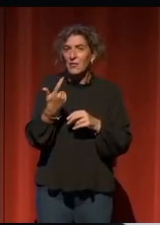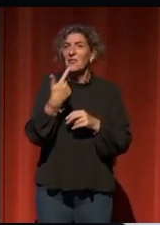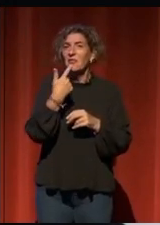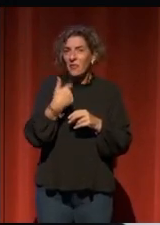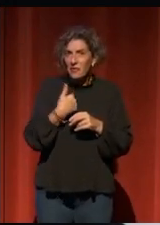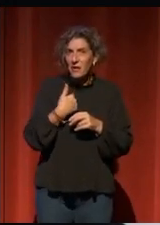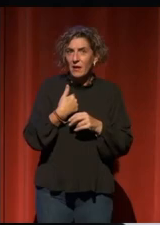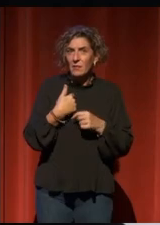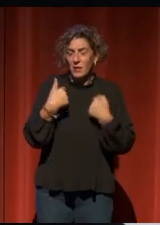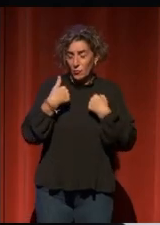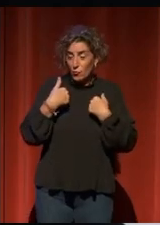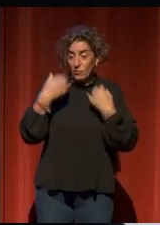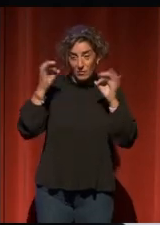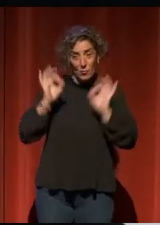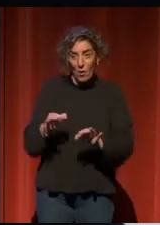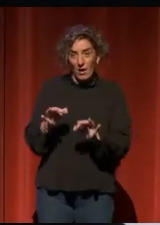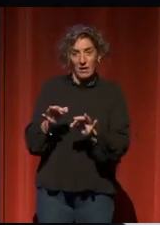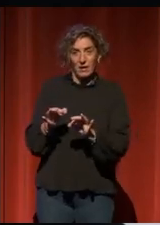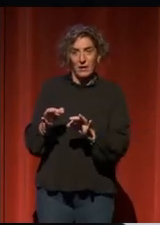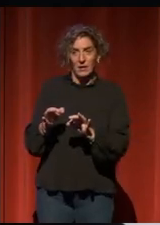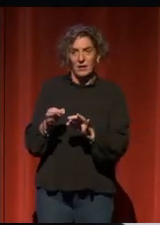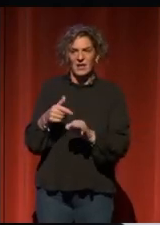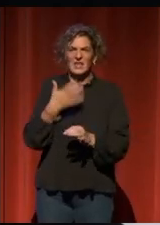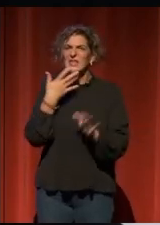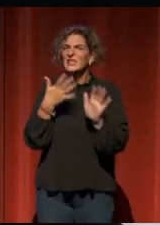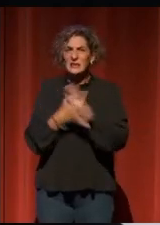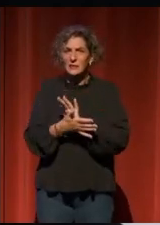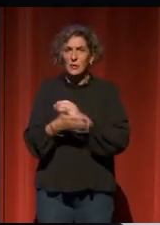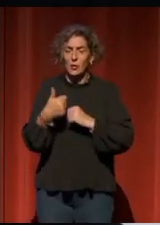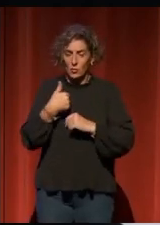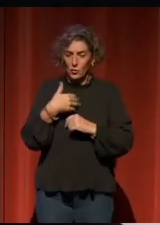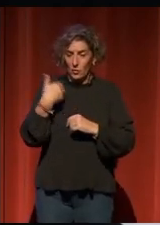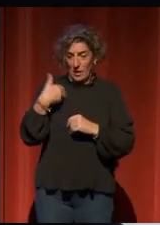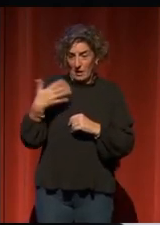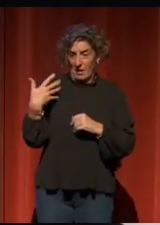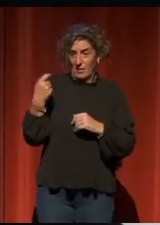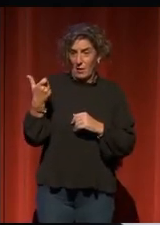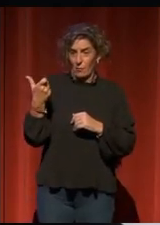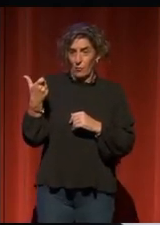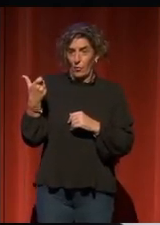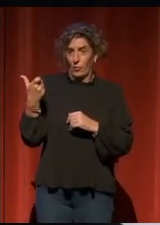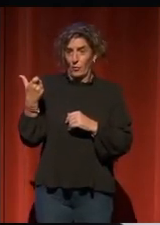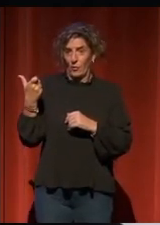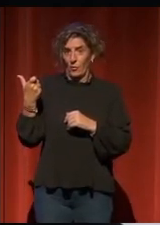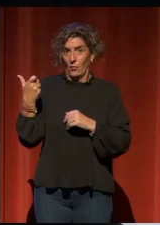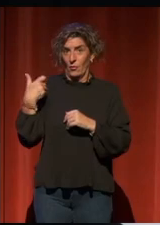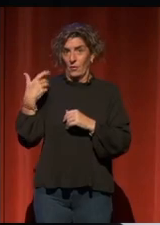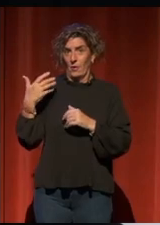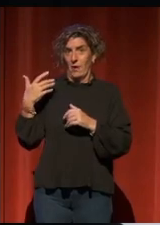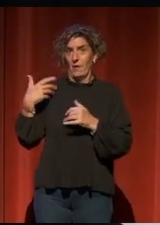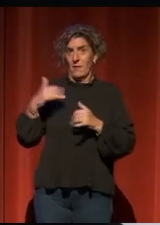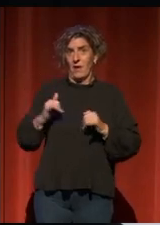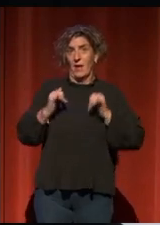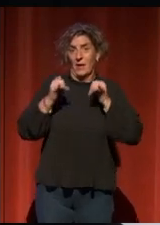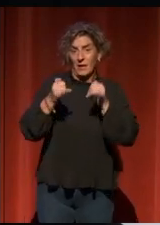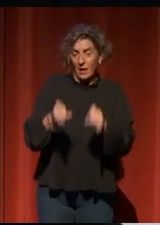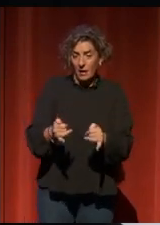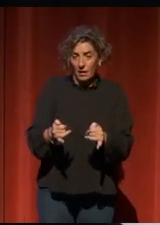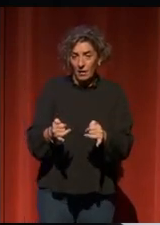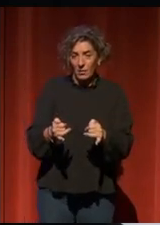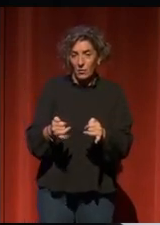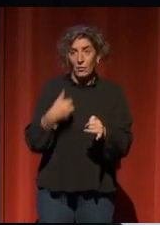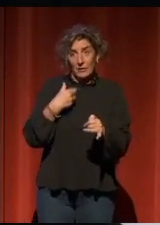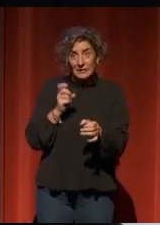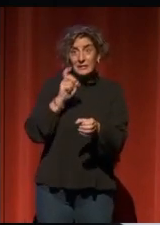era eso mismo. Quiero decir, un recién llegado que, sin embargo, formaba parte de